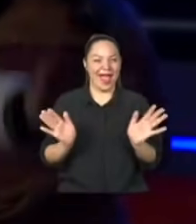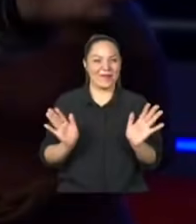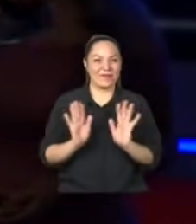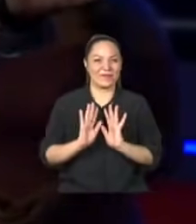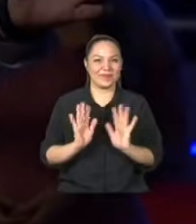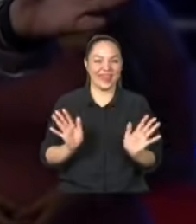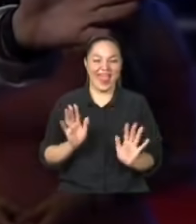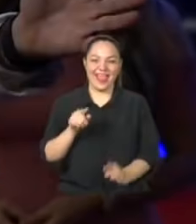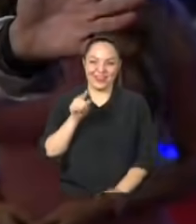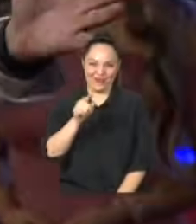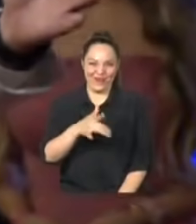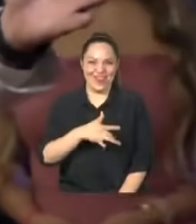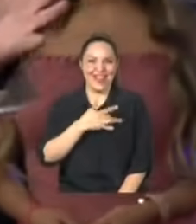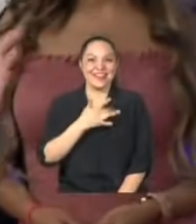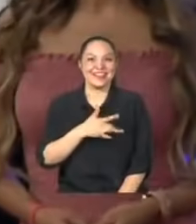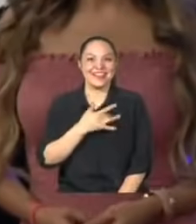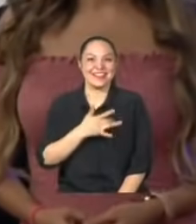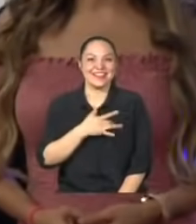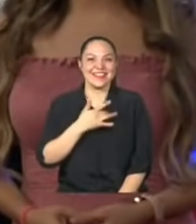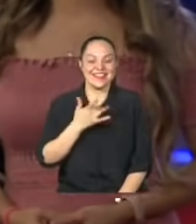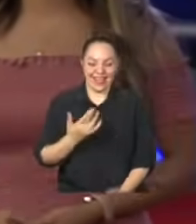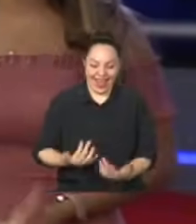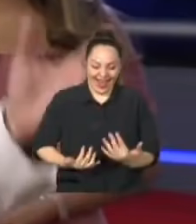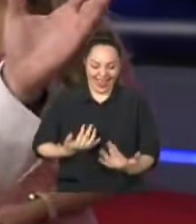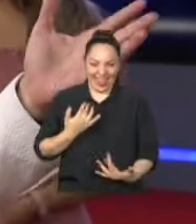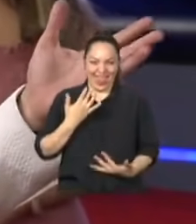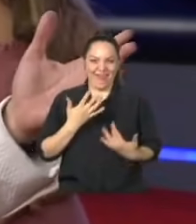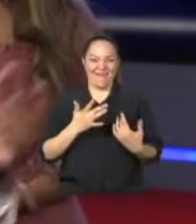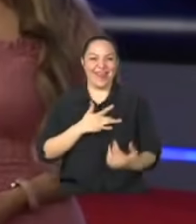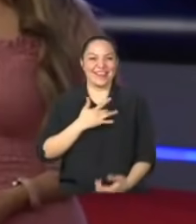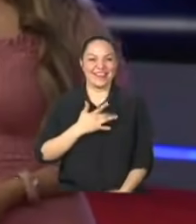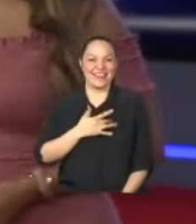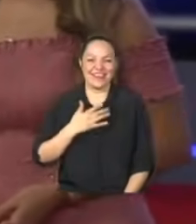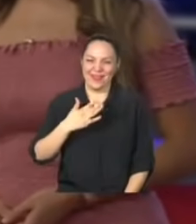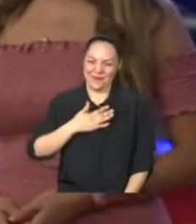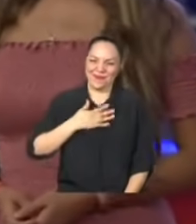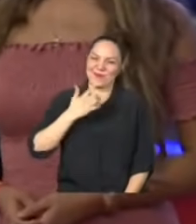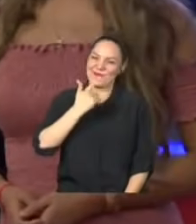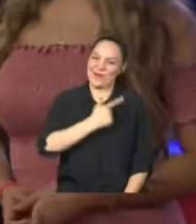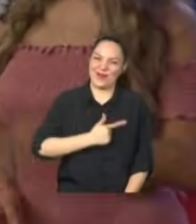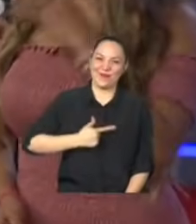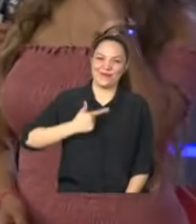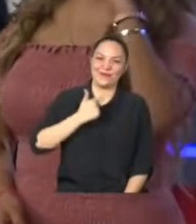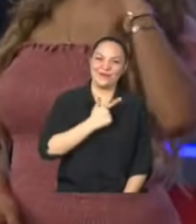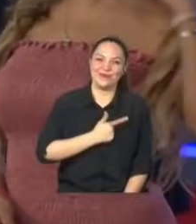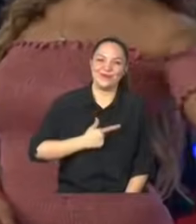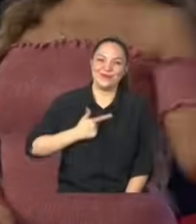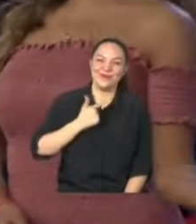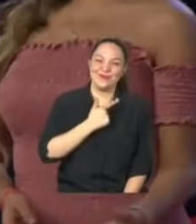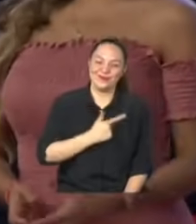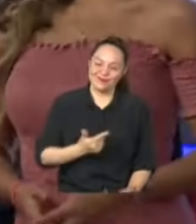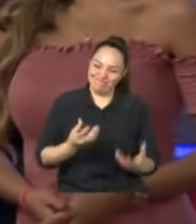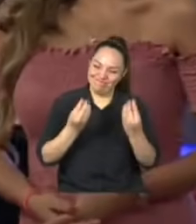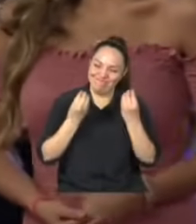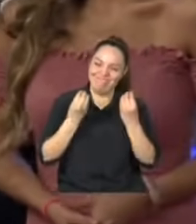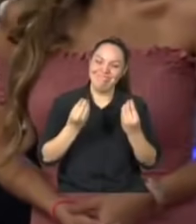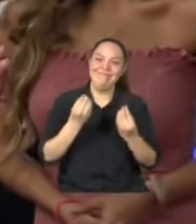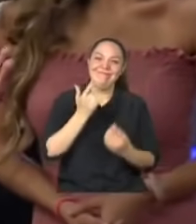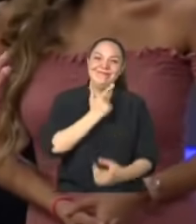Ya sentiste la llama. Me da muchísimo gusto. ¿Le quemó? Me da mucho gusto